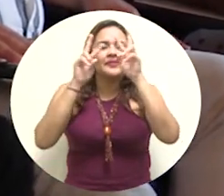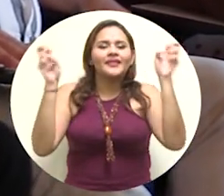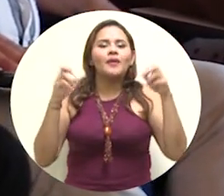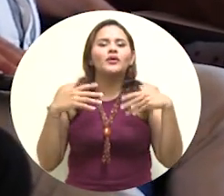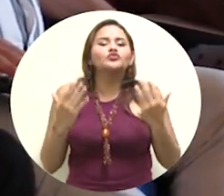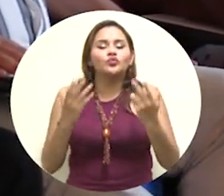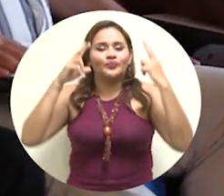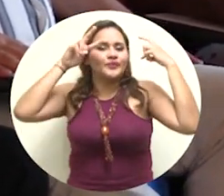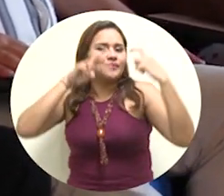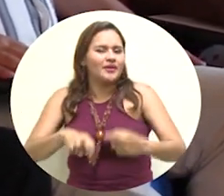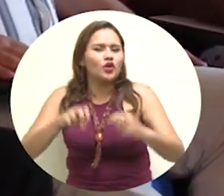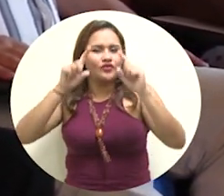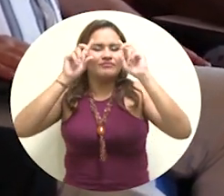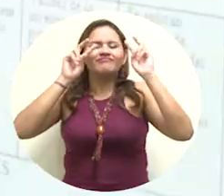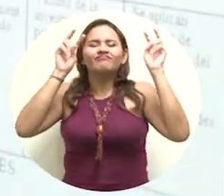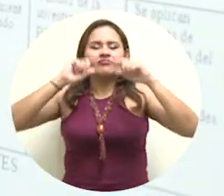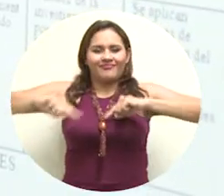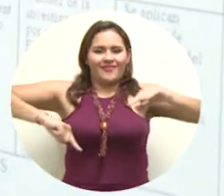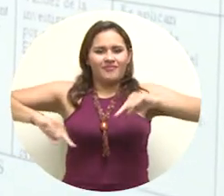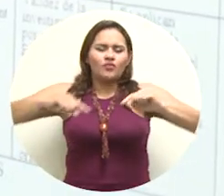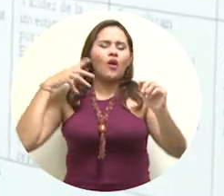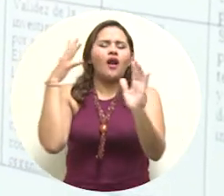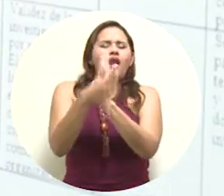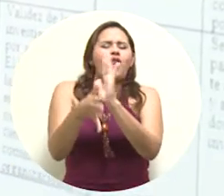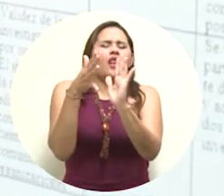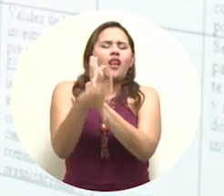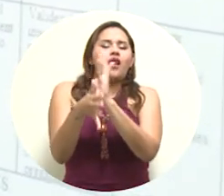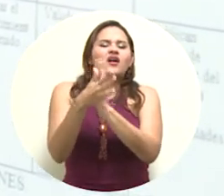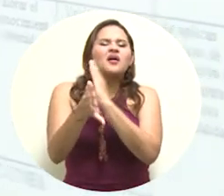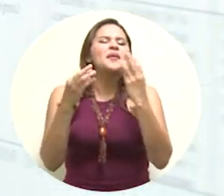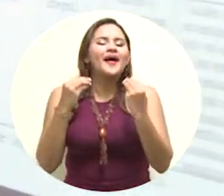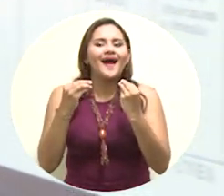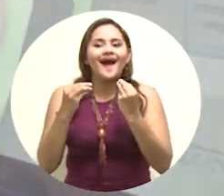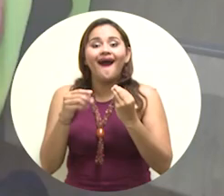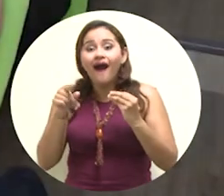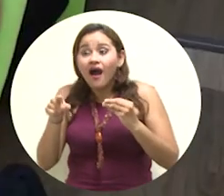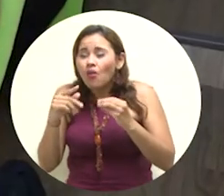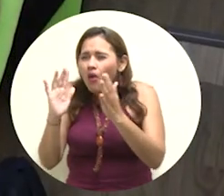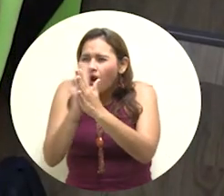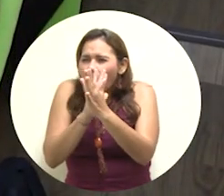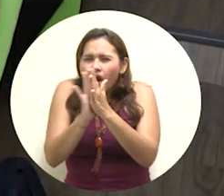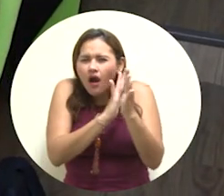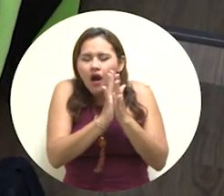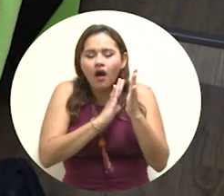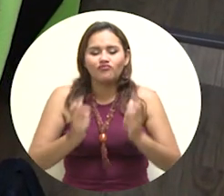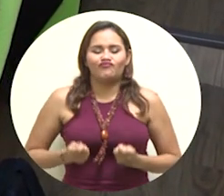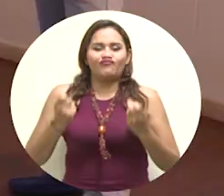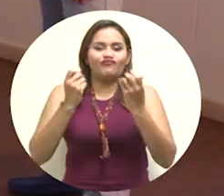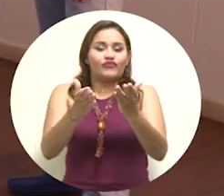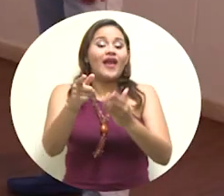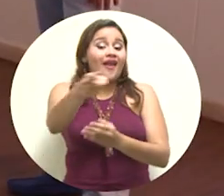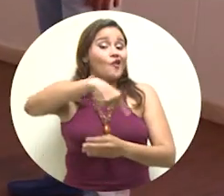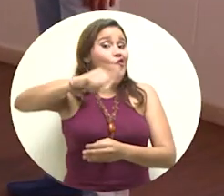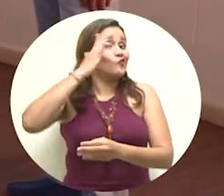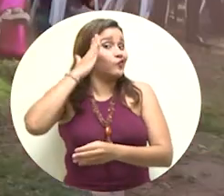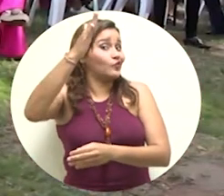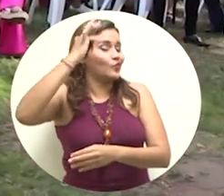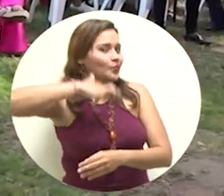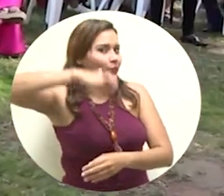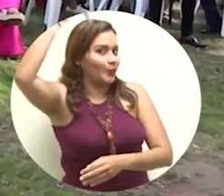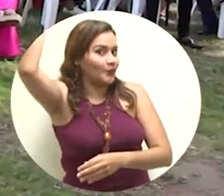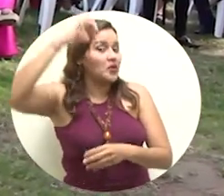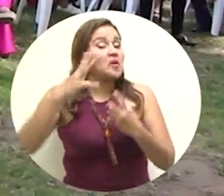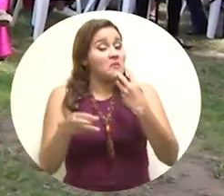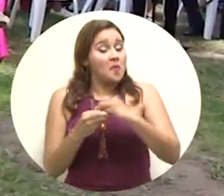en administración como forma de aportar a la formación de futuros profesionales de esta área y a la calidad académica nacional